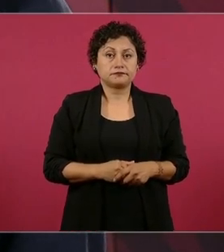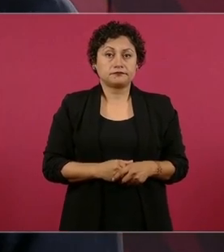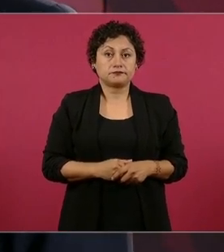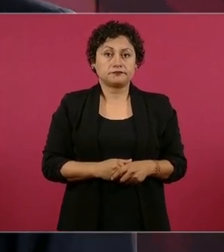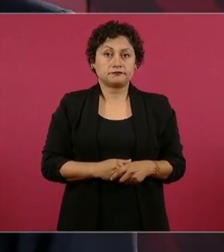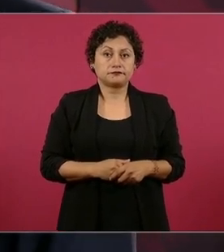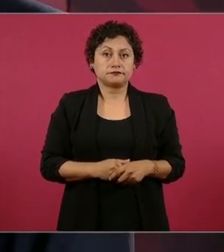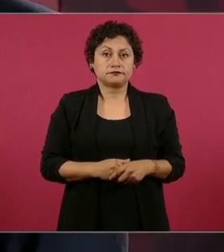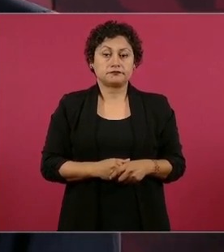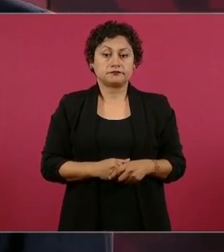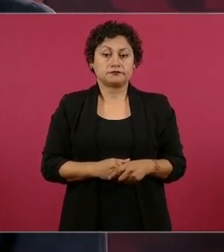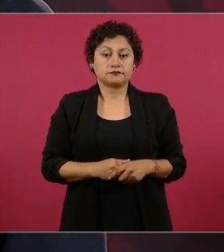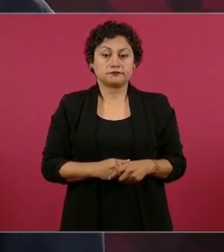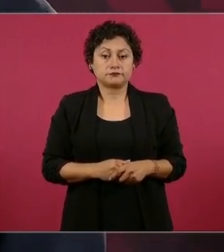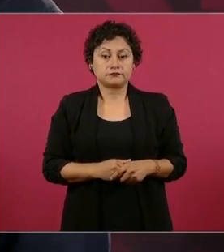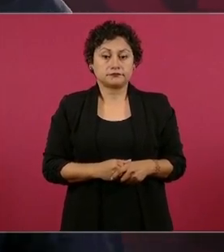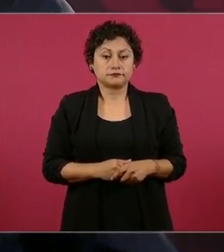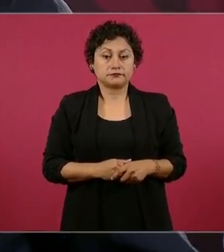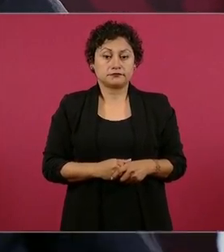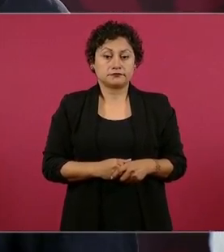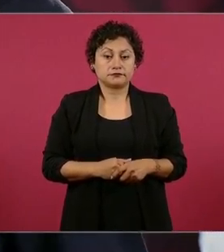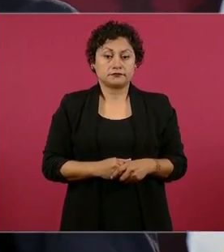nadie se puede